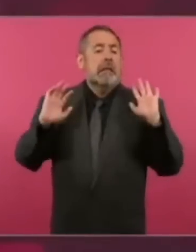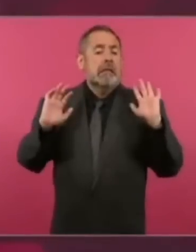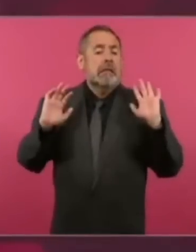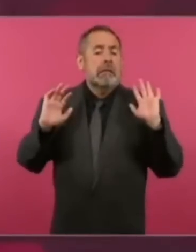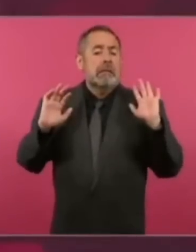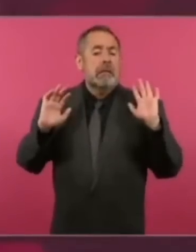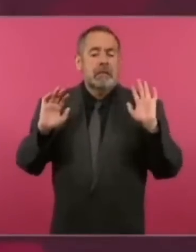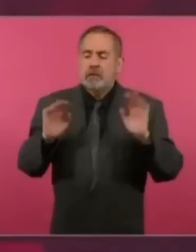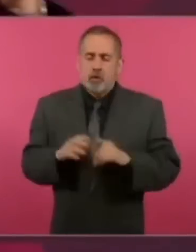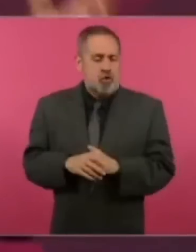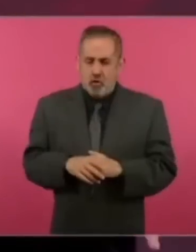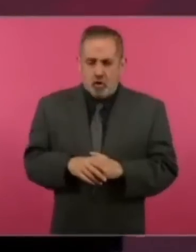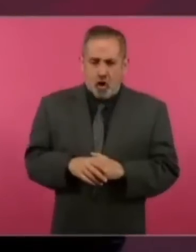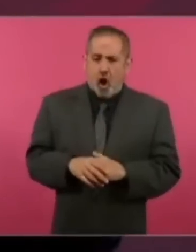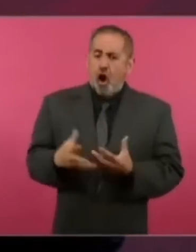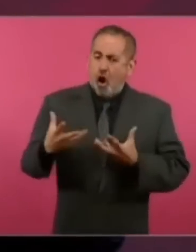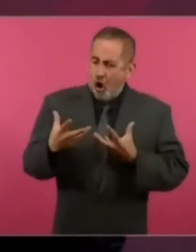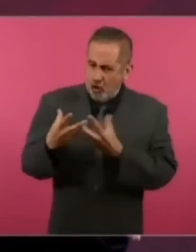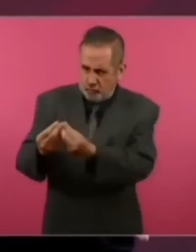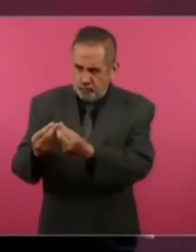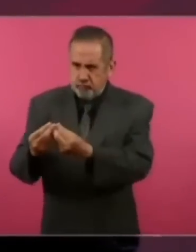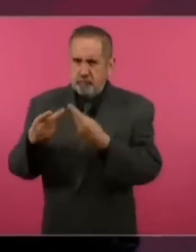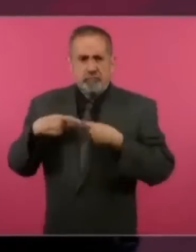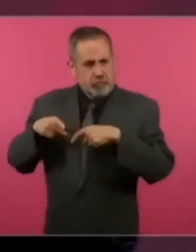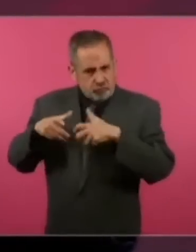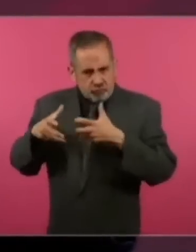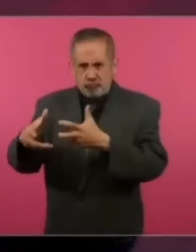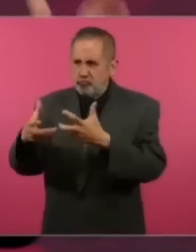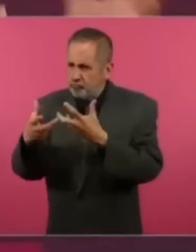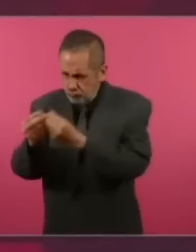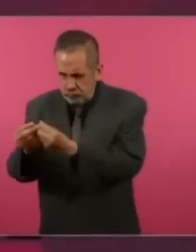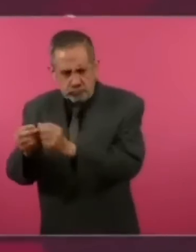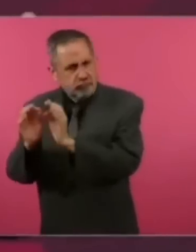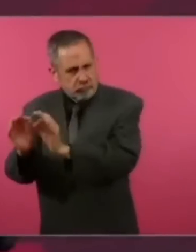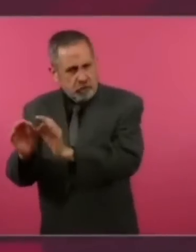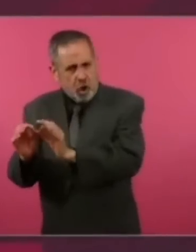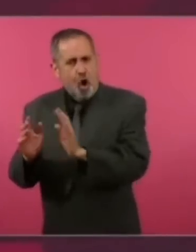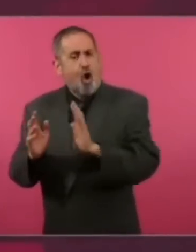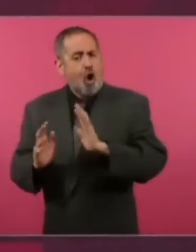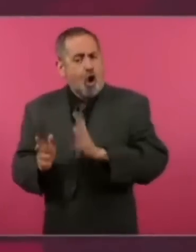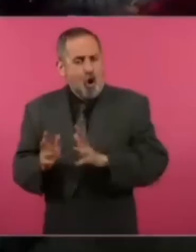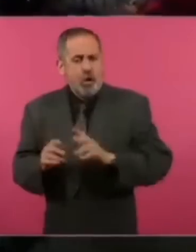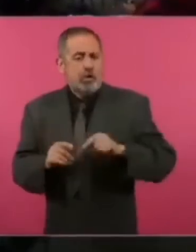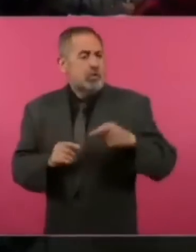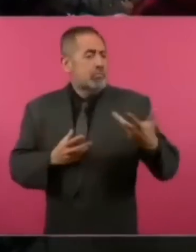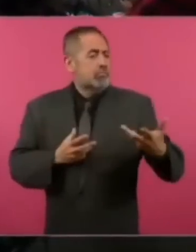entre estar con el pueblo o estar con los potentados.